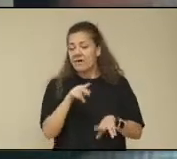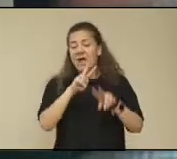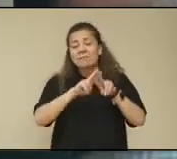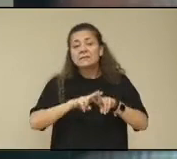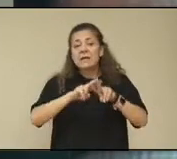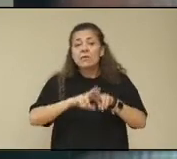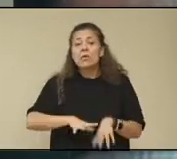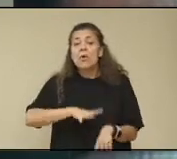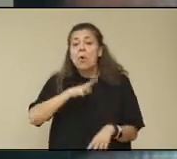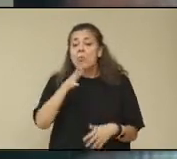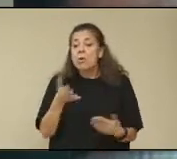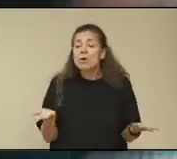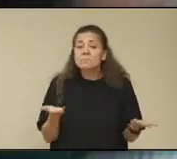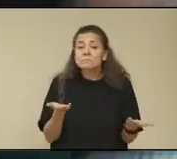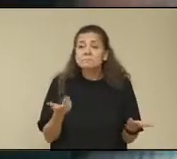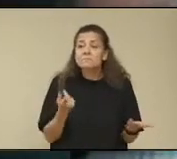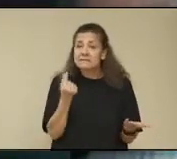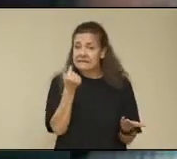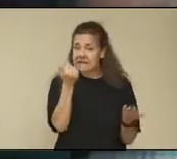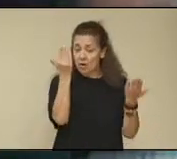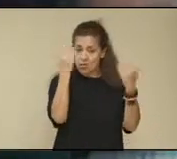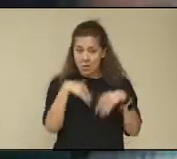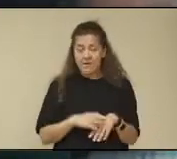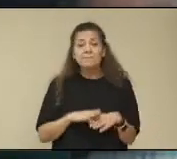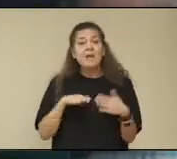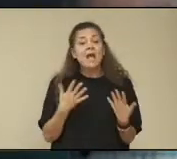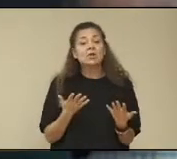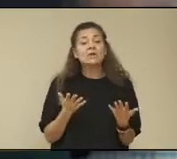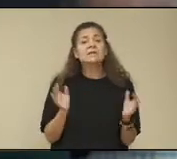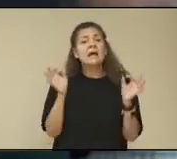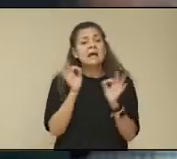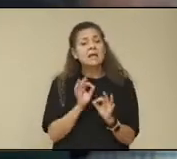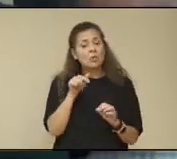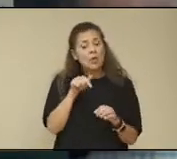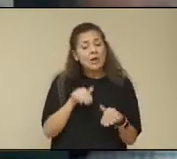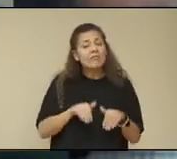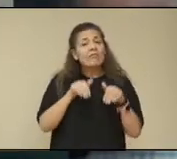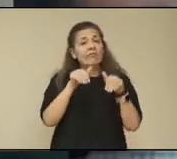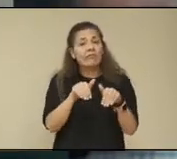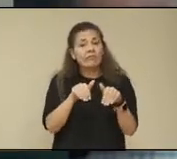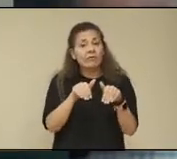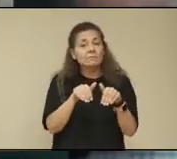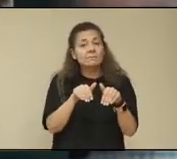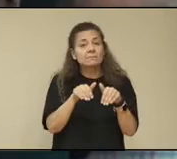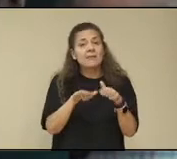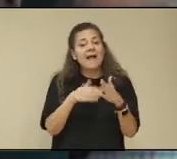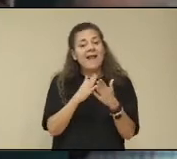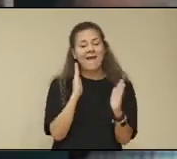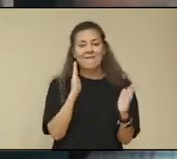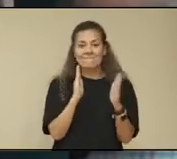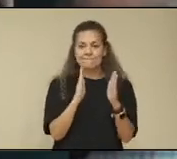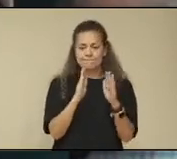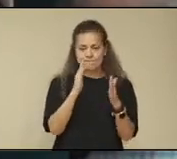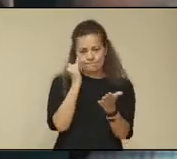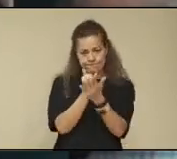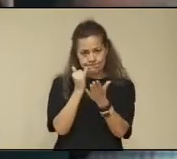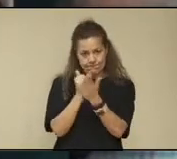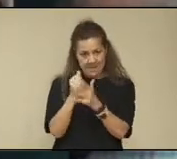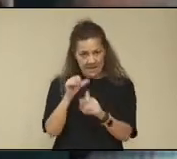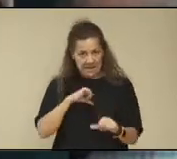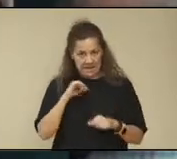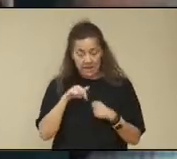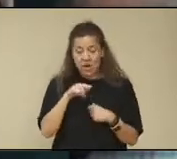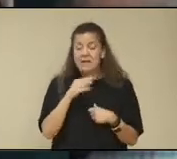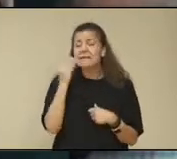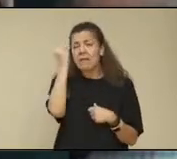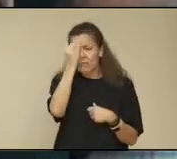investigación porque no había más dinero. Y entonces ninguno de aquellos candidatos llegó nunca a la fase 1 de ensayos clínicos. Y esta